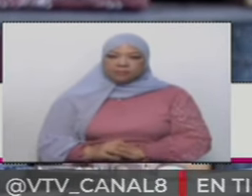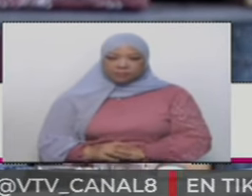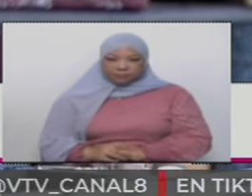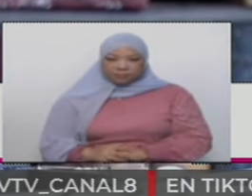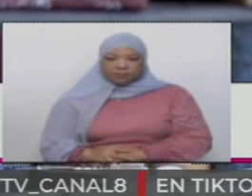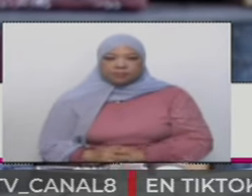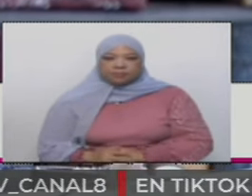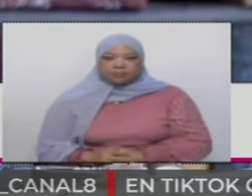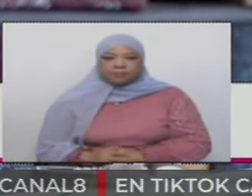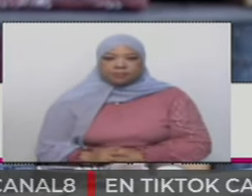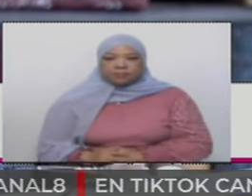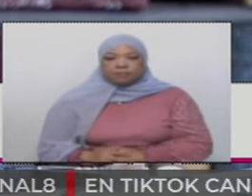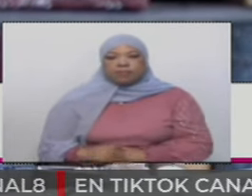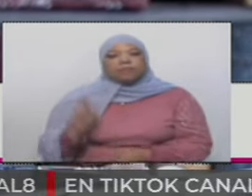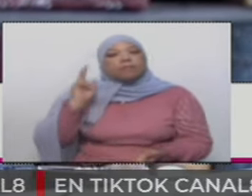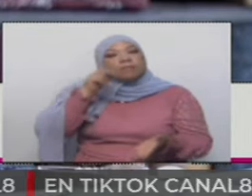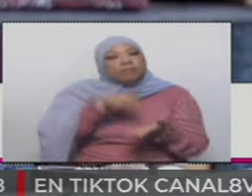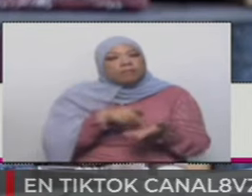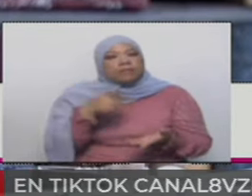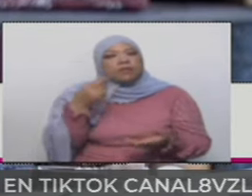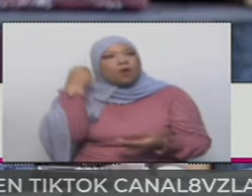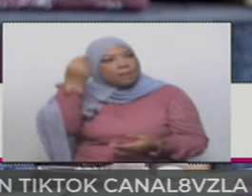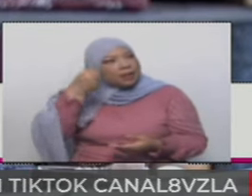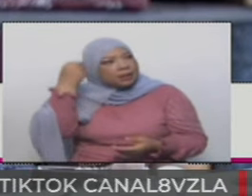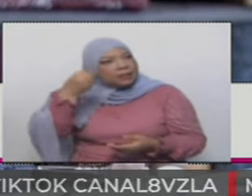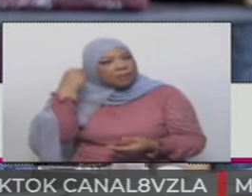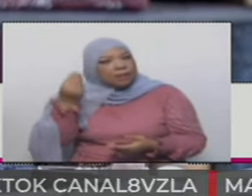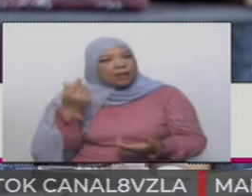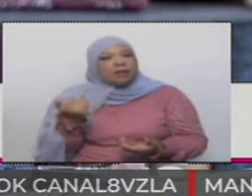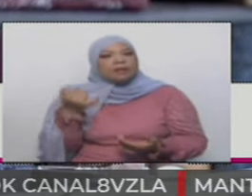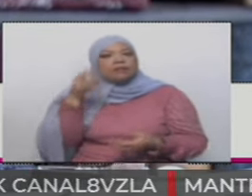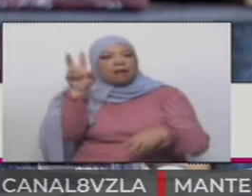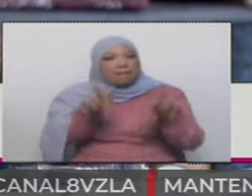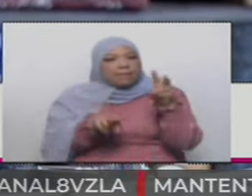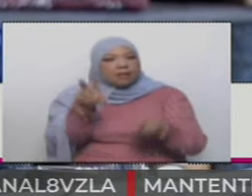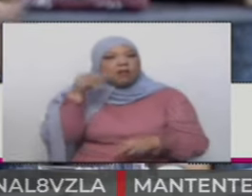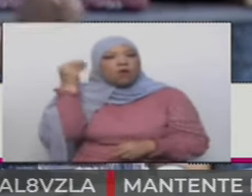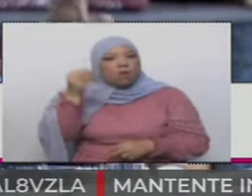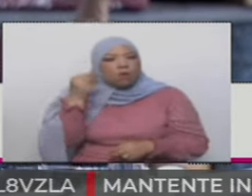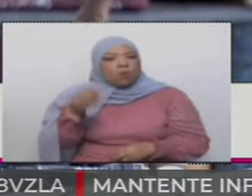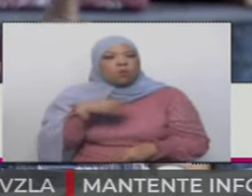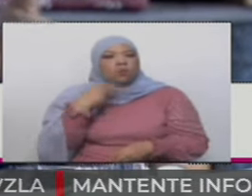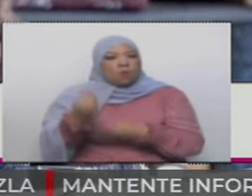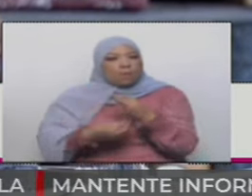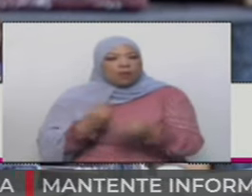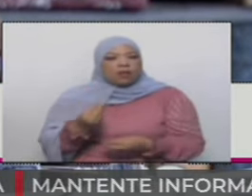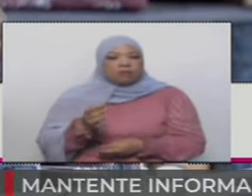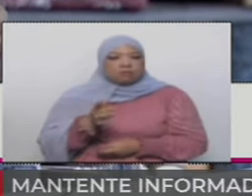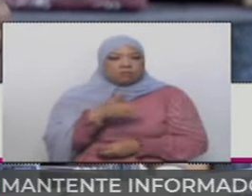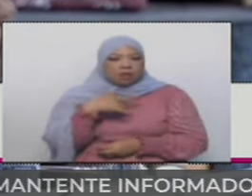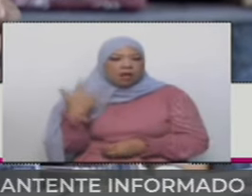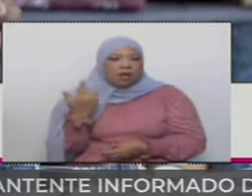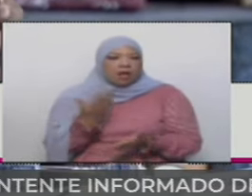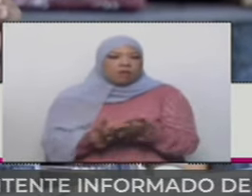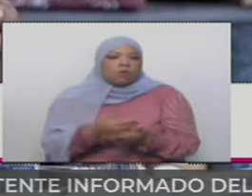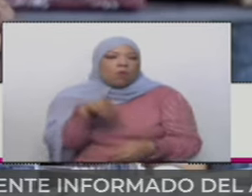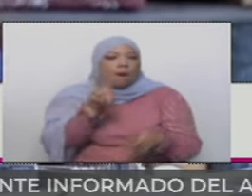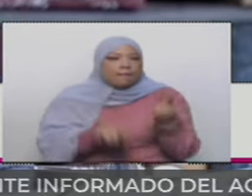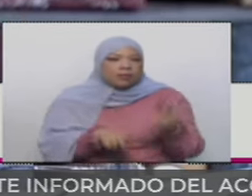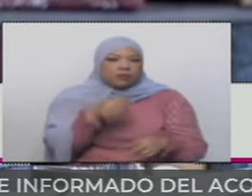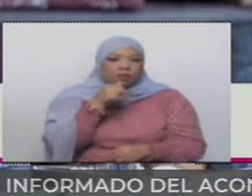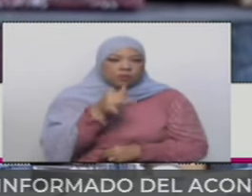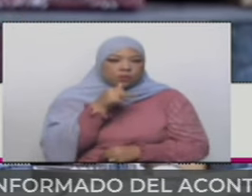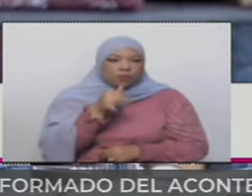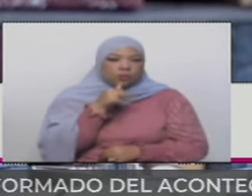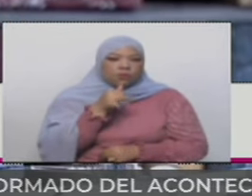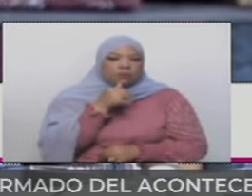Teniendo la oportunidad de participar, opinar, expresarse, pues, con lo que quiere expresarse. Se lo digo al